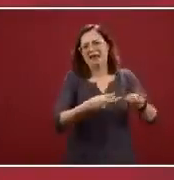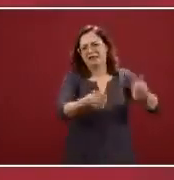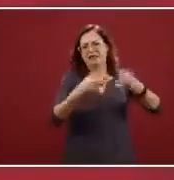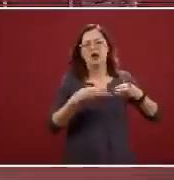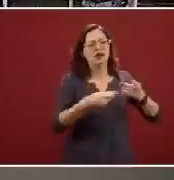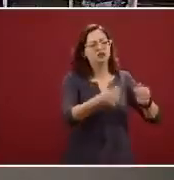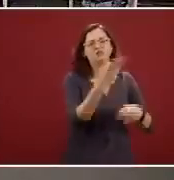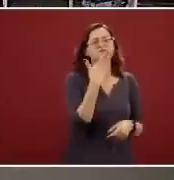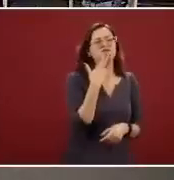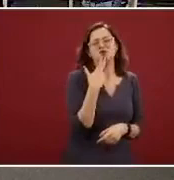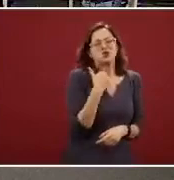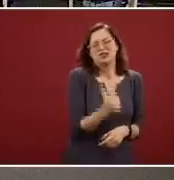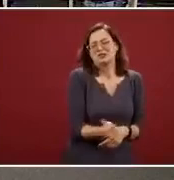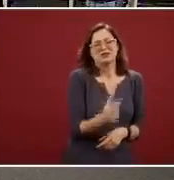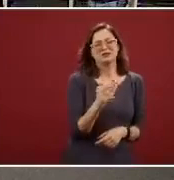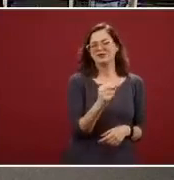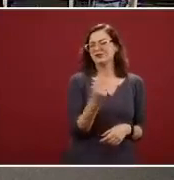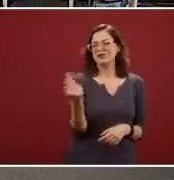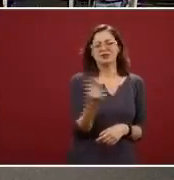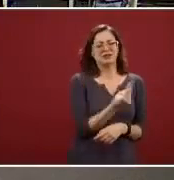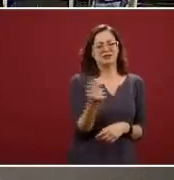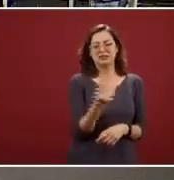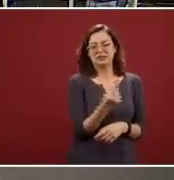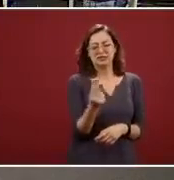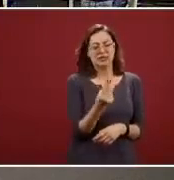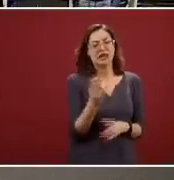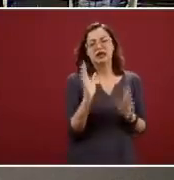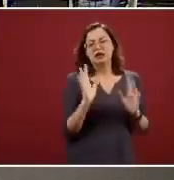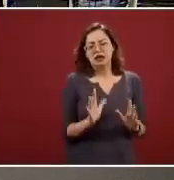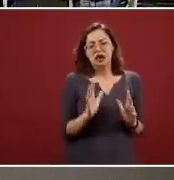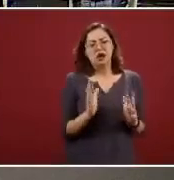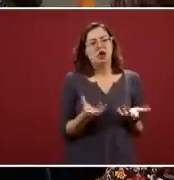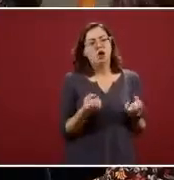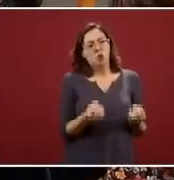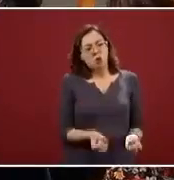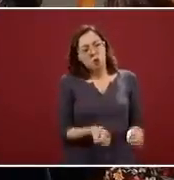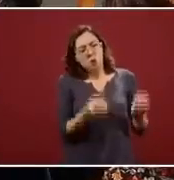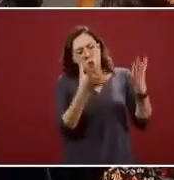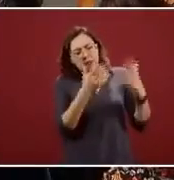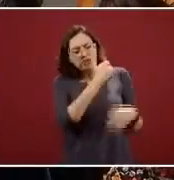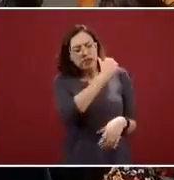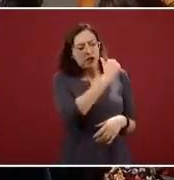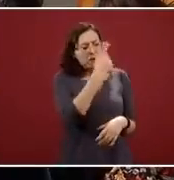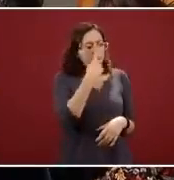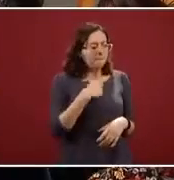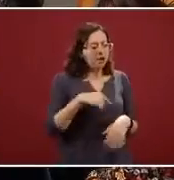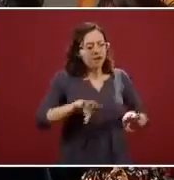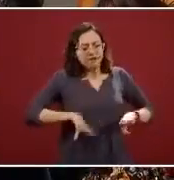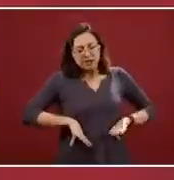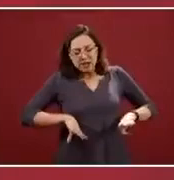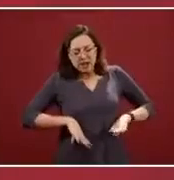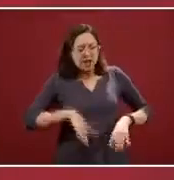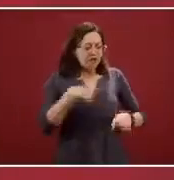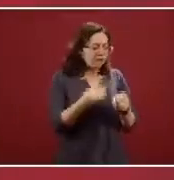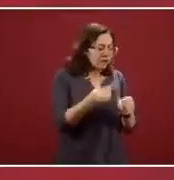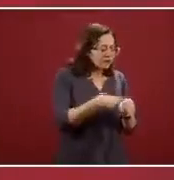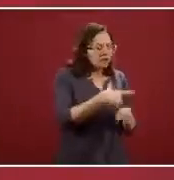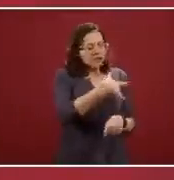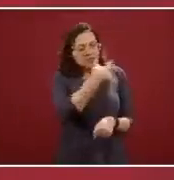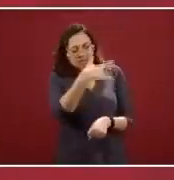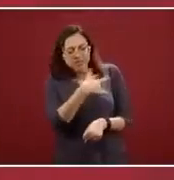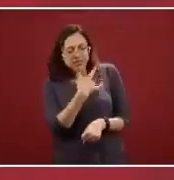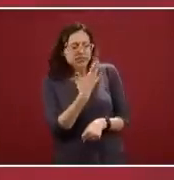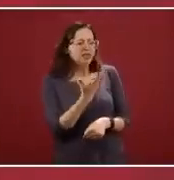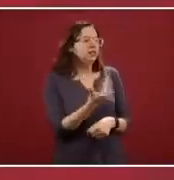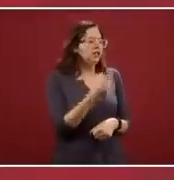no se requiere muestrear a todas las personas para conocer cuál es el perfil clínico de la enfermedad, saber por dónde está circulando